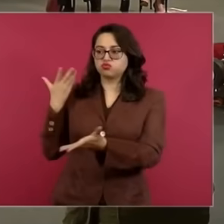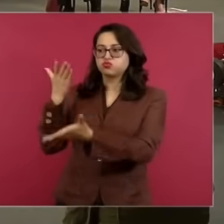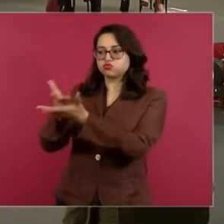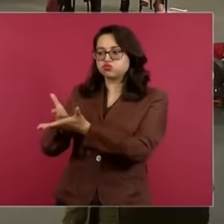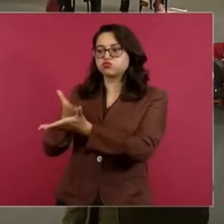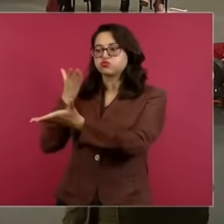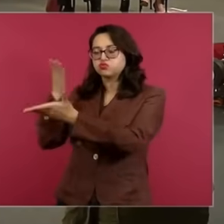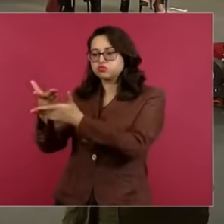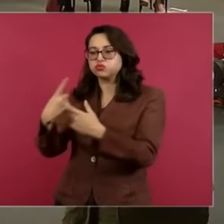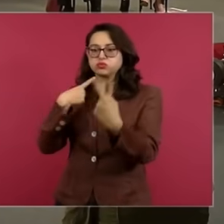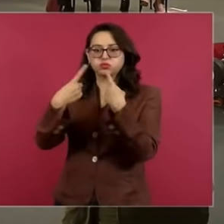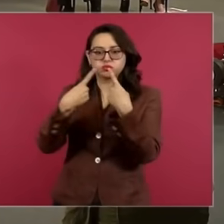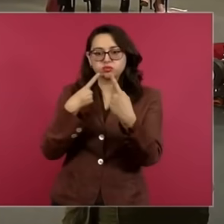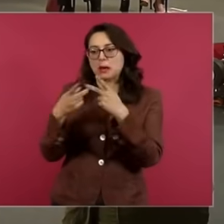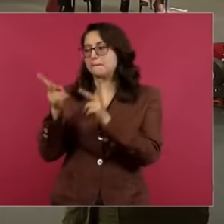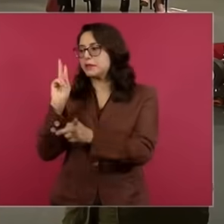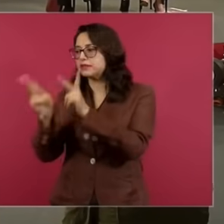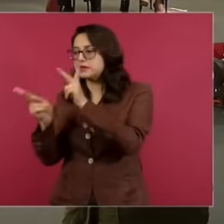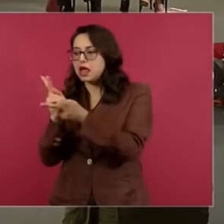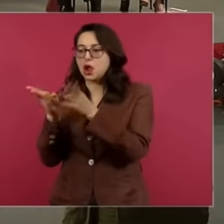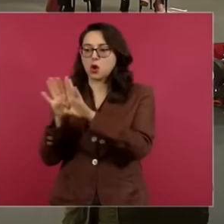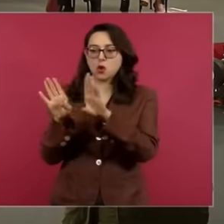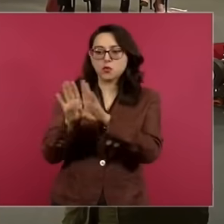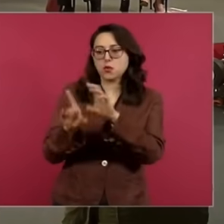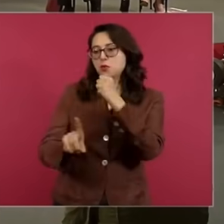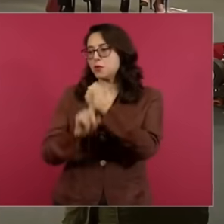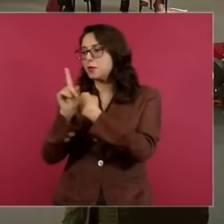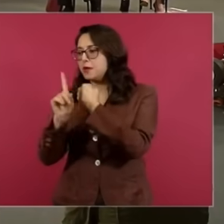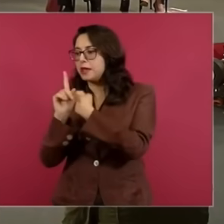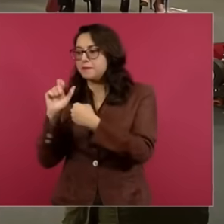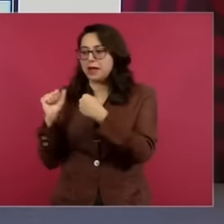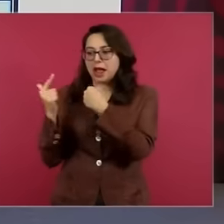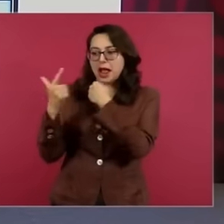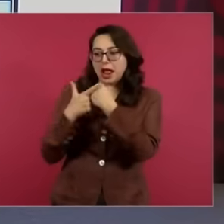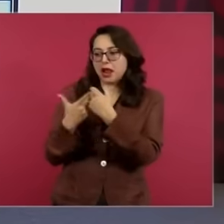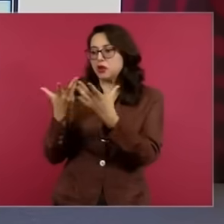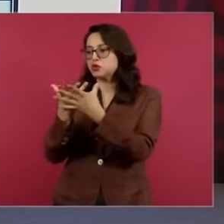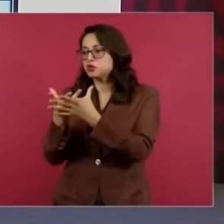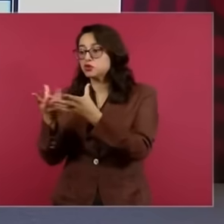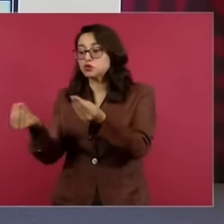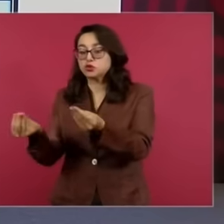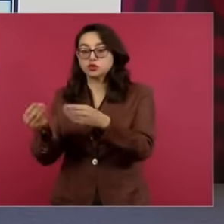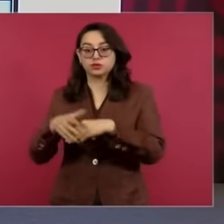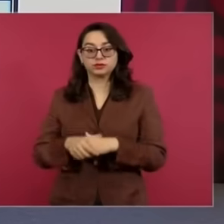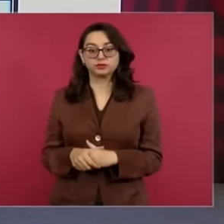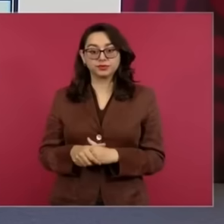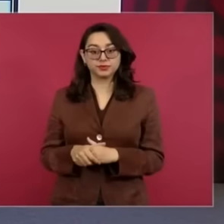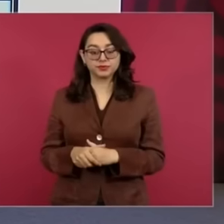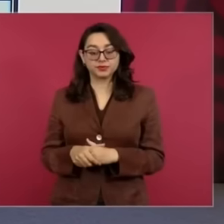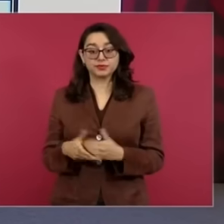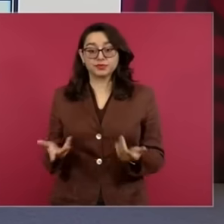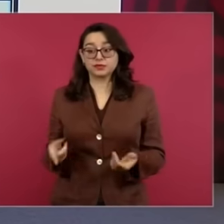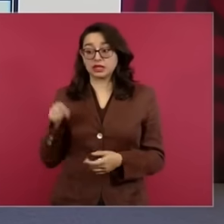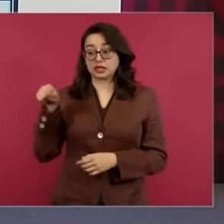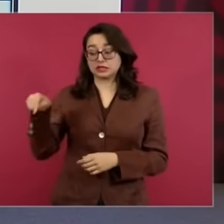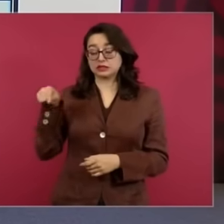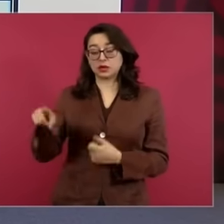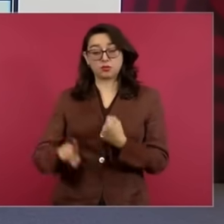esos que les piden dinero a cambio de que les van a dar